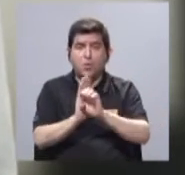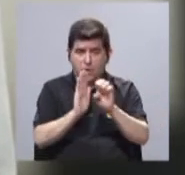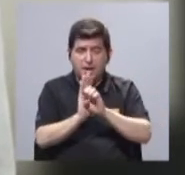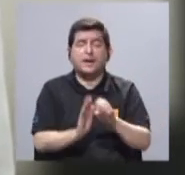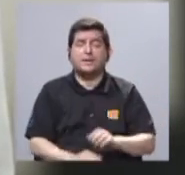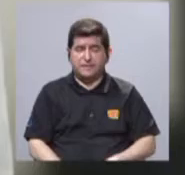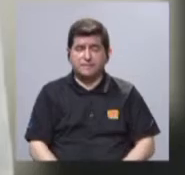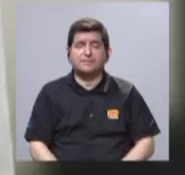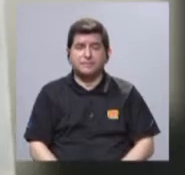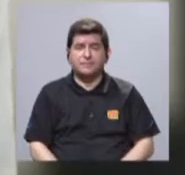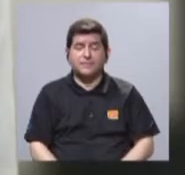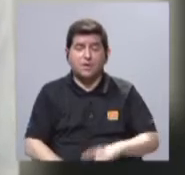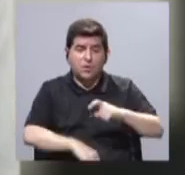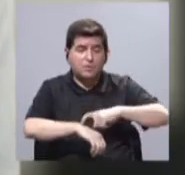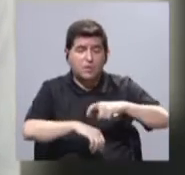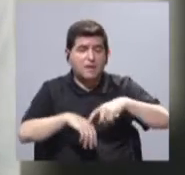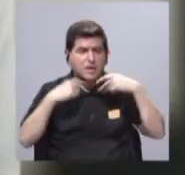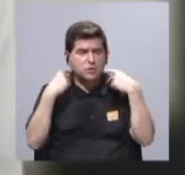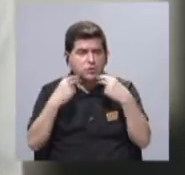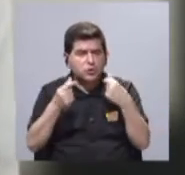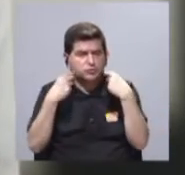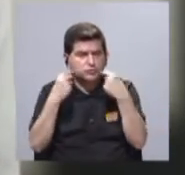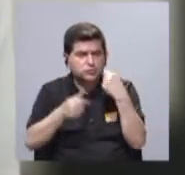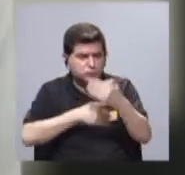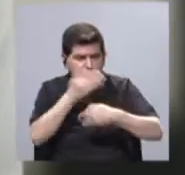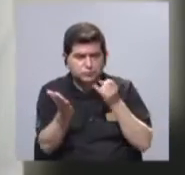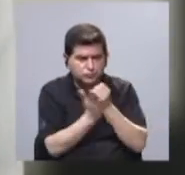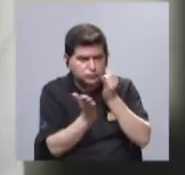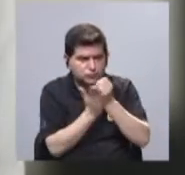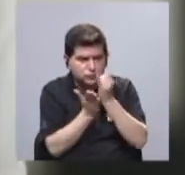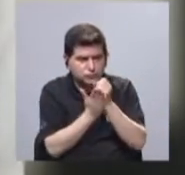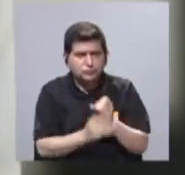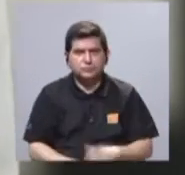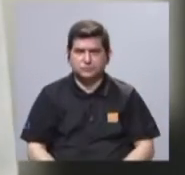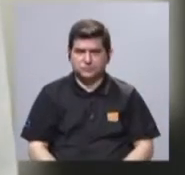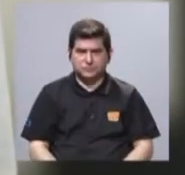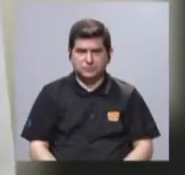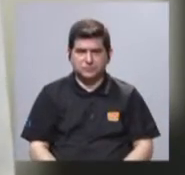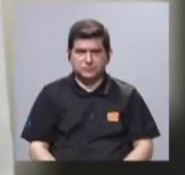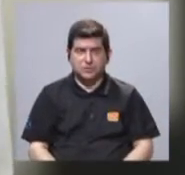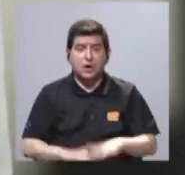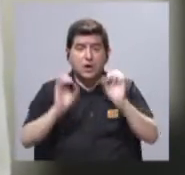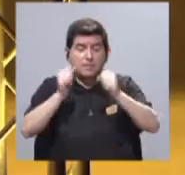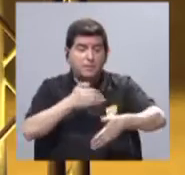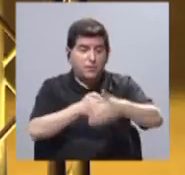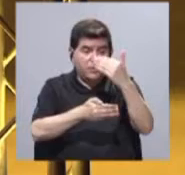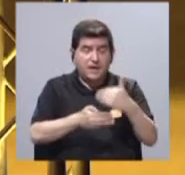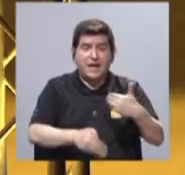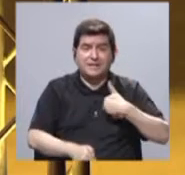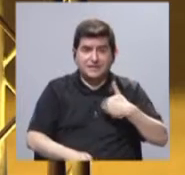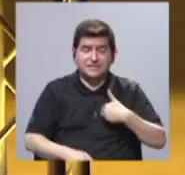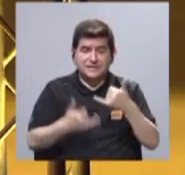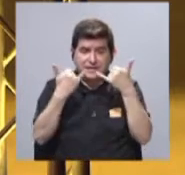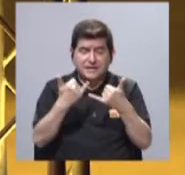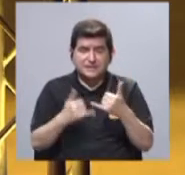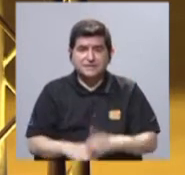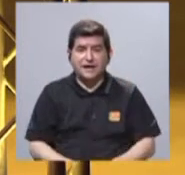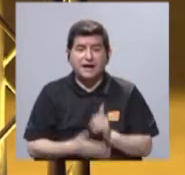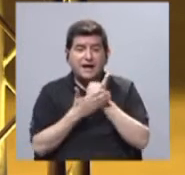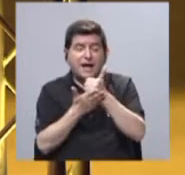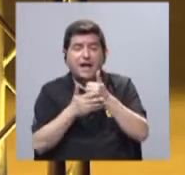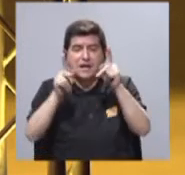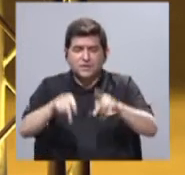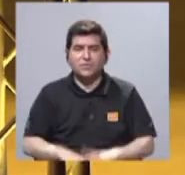aunque no sean una pandemia a nivel mundial parece ser un ejemplo pero el ébola también lo es pues puede hay momentos en los que toca